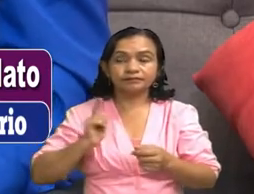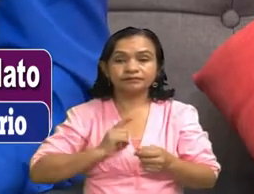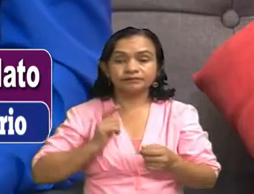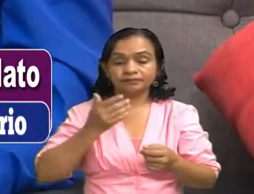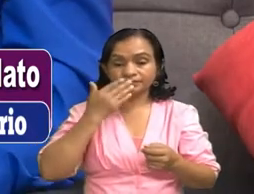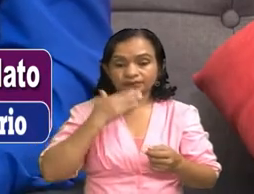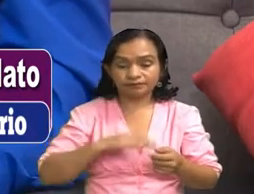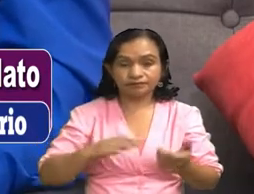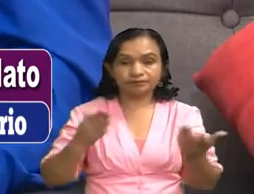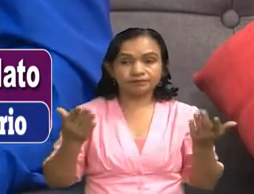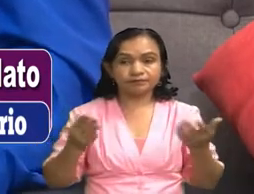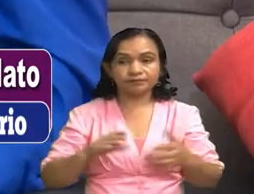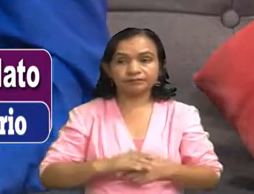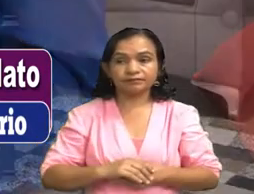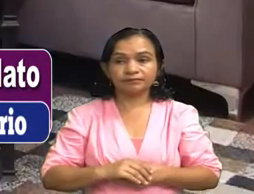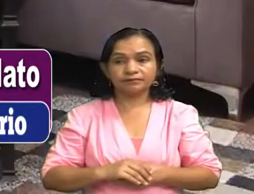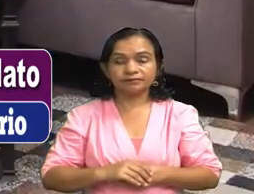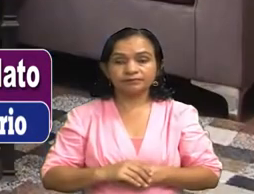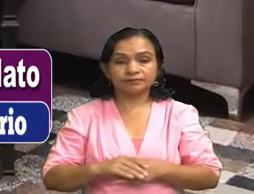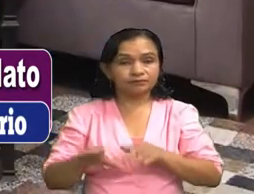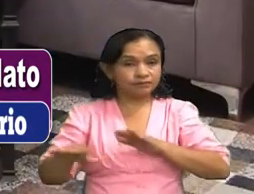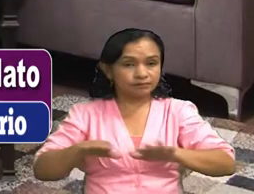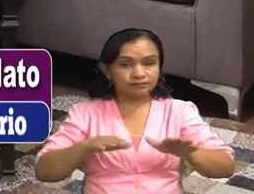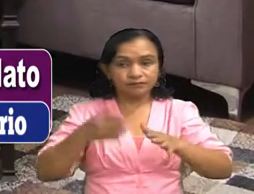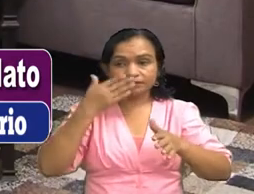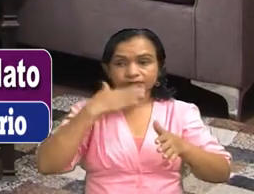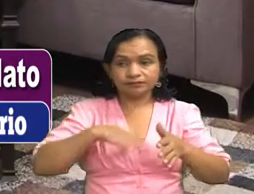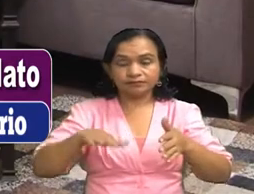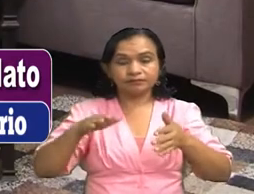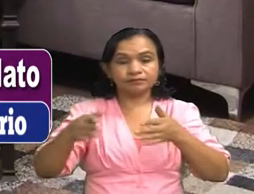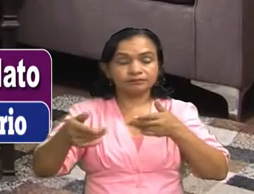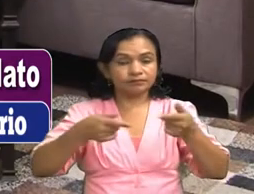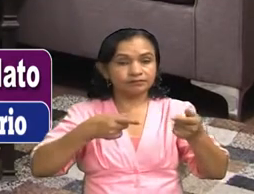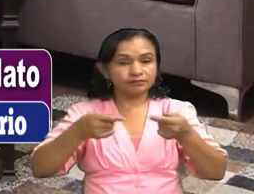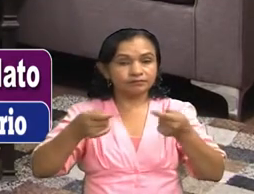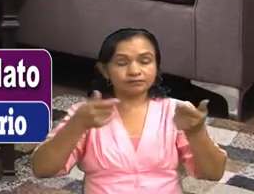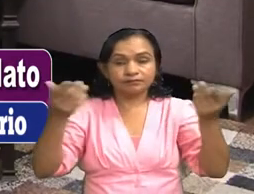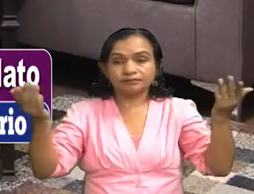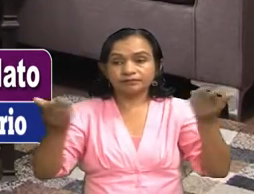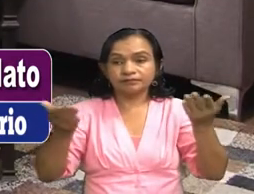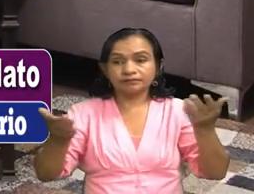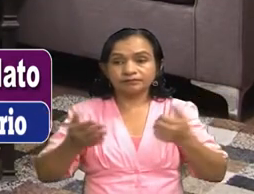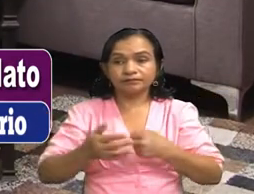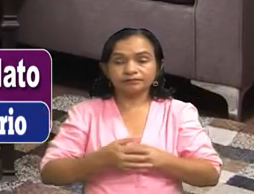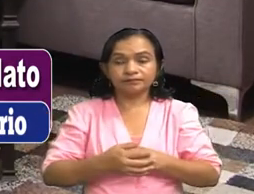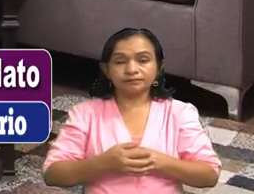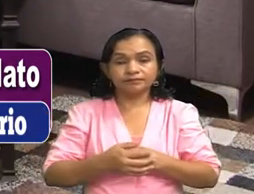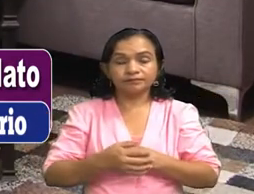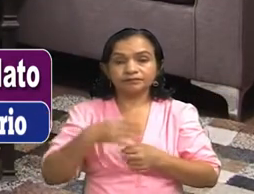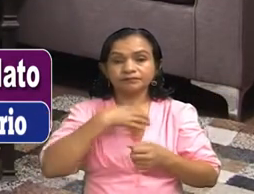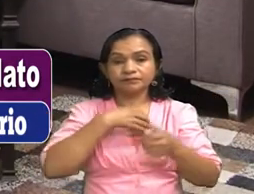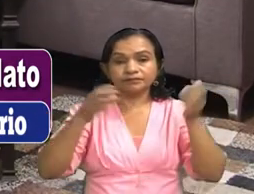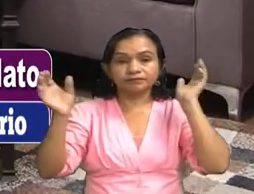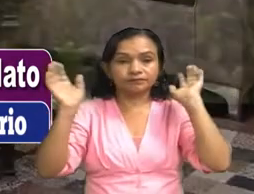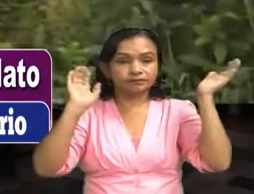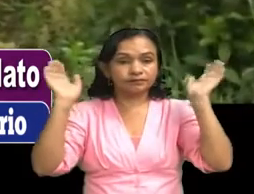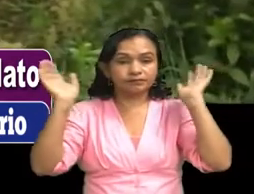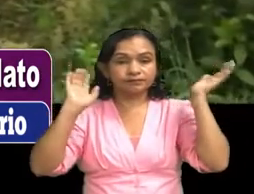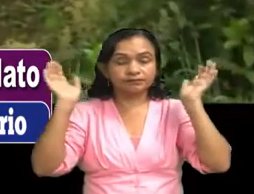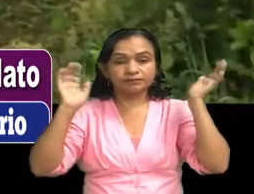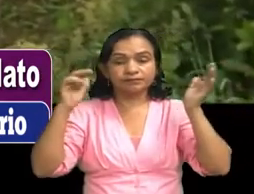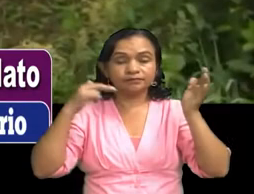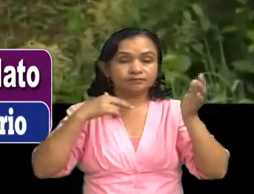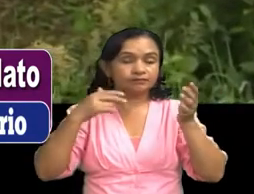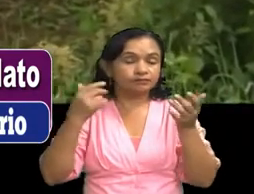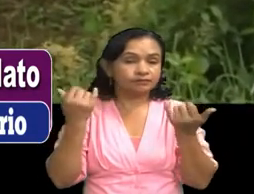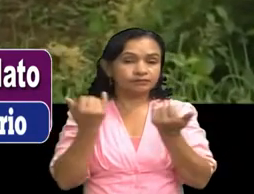está mal. Porque está mal, si antes no vendía ni esto. Y además sus mercados siempre se han